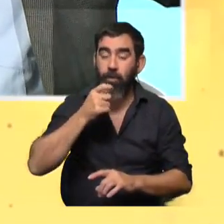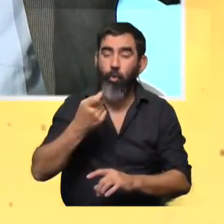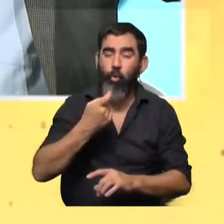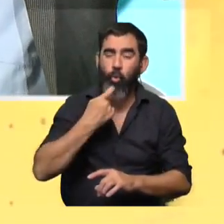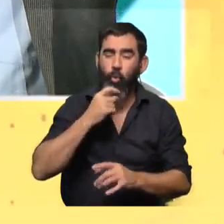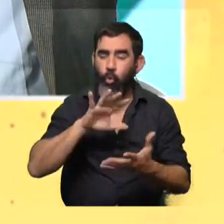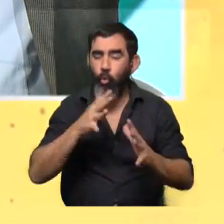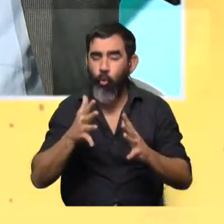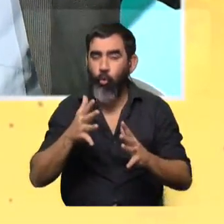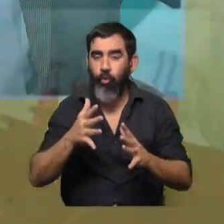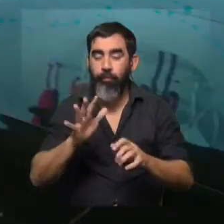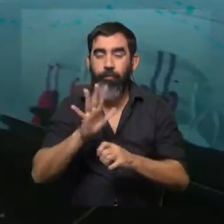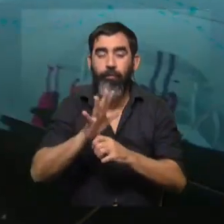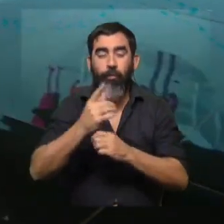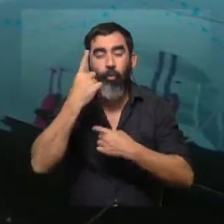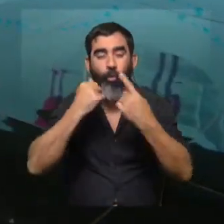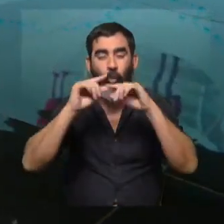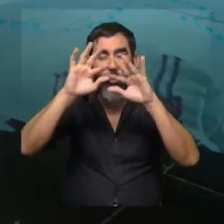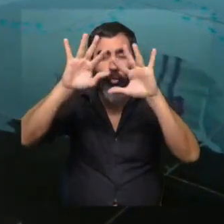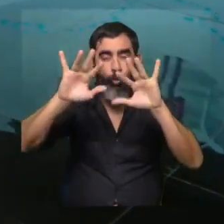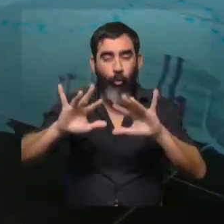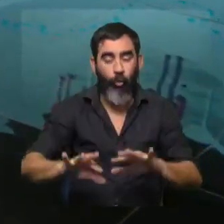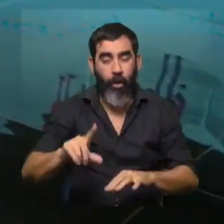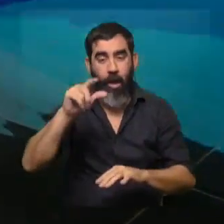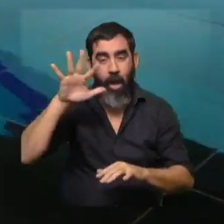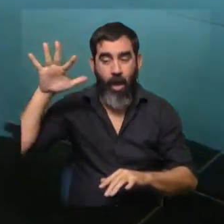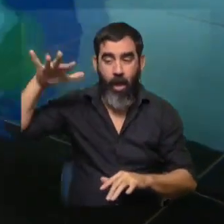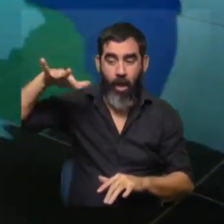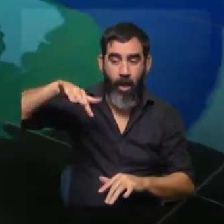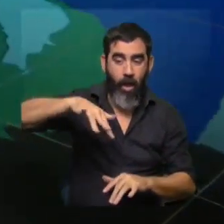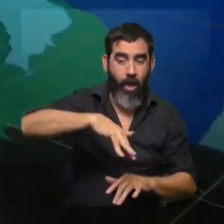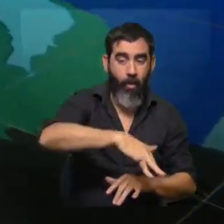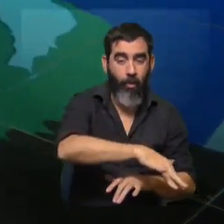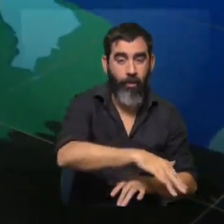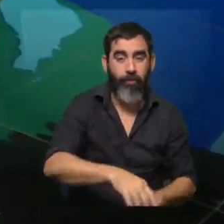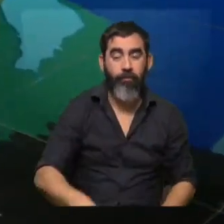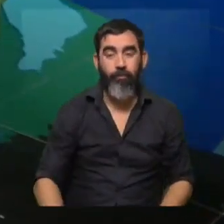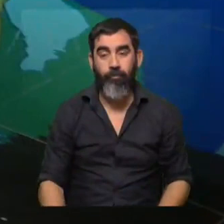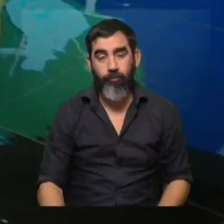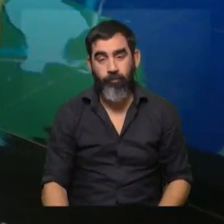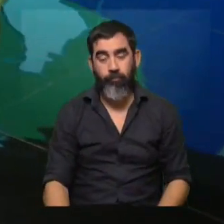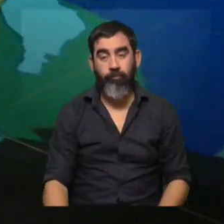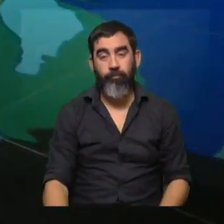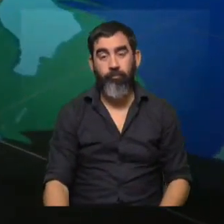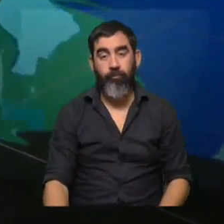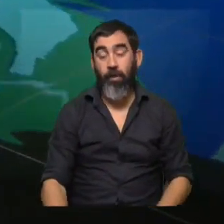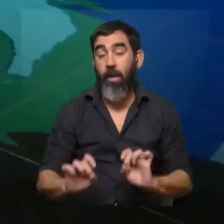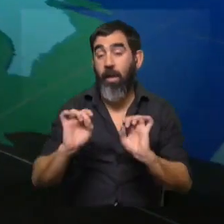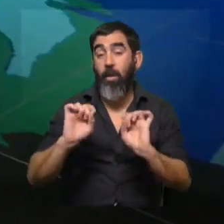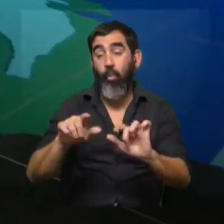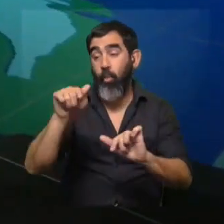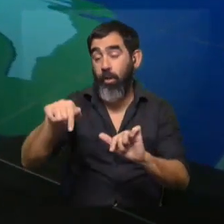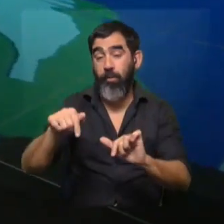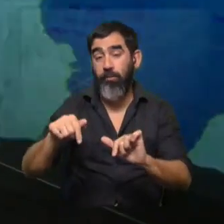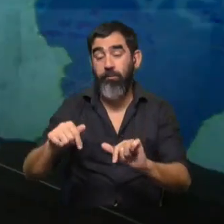rojiza, cómo llora, cómo el agua va saliendo, naturalmente porque está allí a